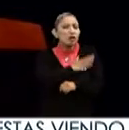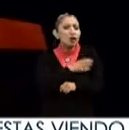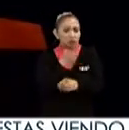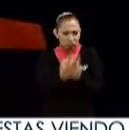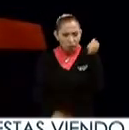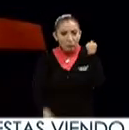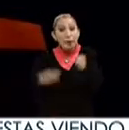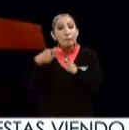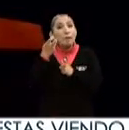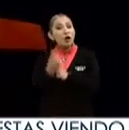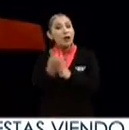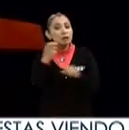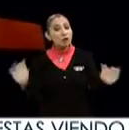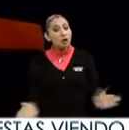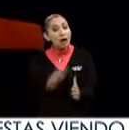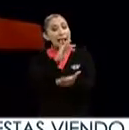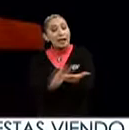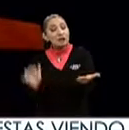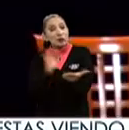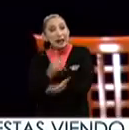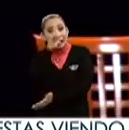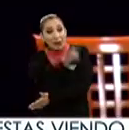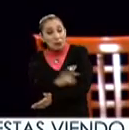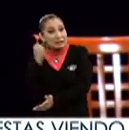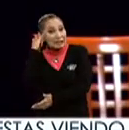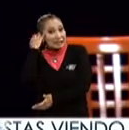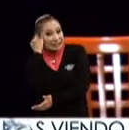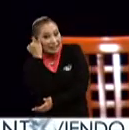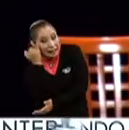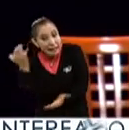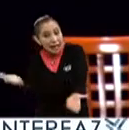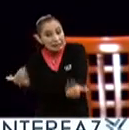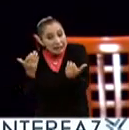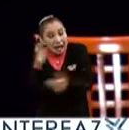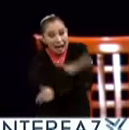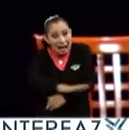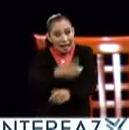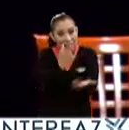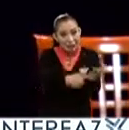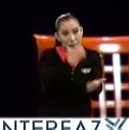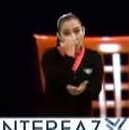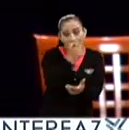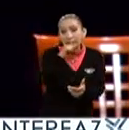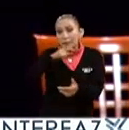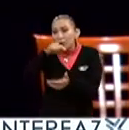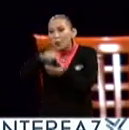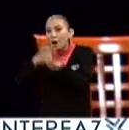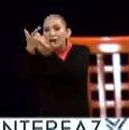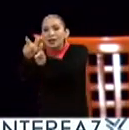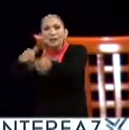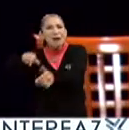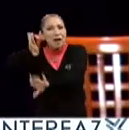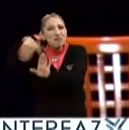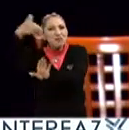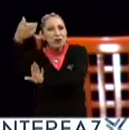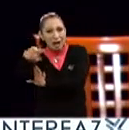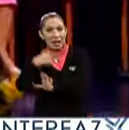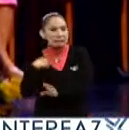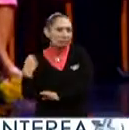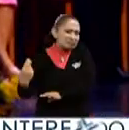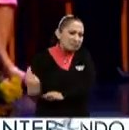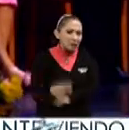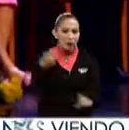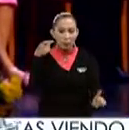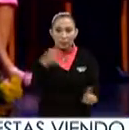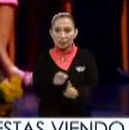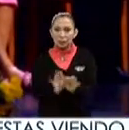español. Por ello, fomentar la lectura en lenguas indígenas, tanto en el ámbito escolar como en los espacios no formales, era uno de